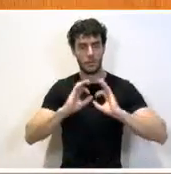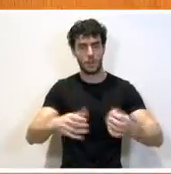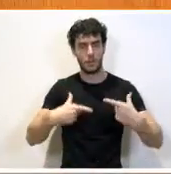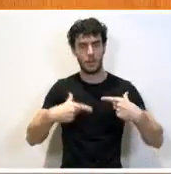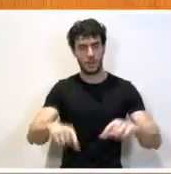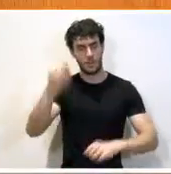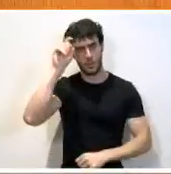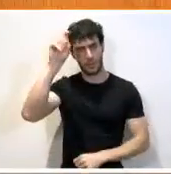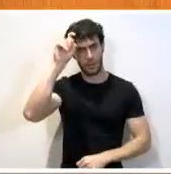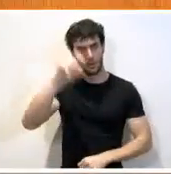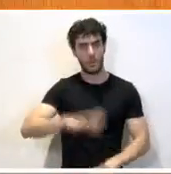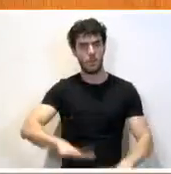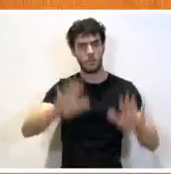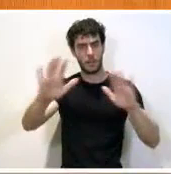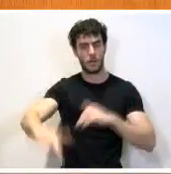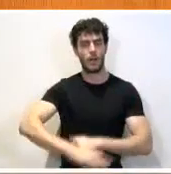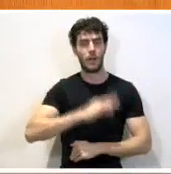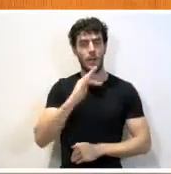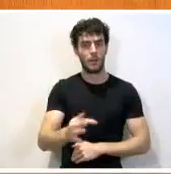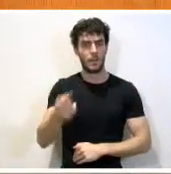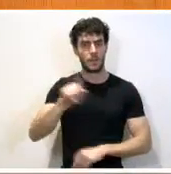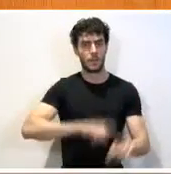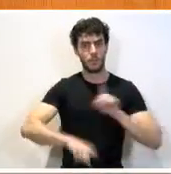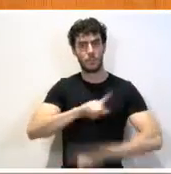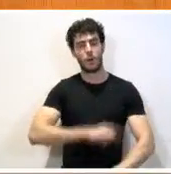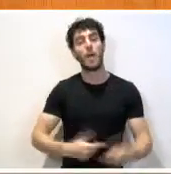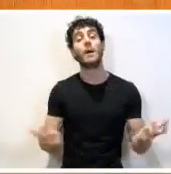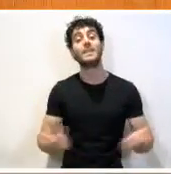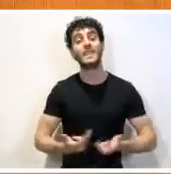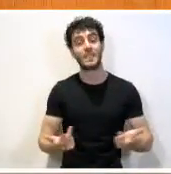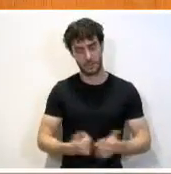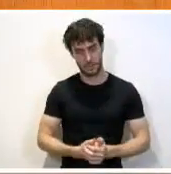de la educación. Pero es que además tenemos problemas serios.